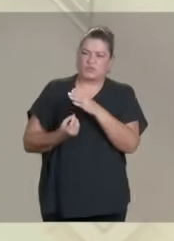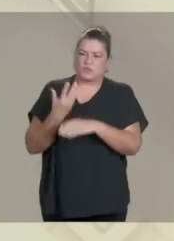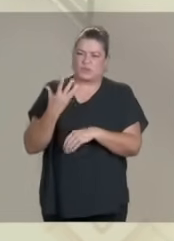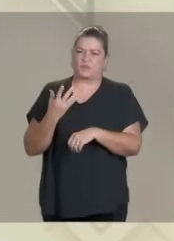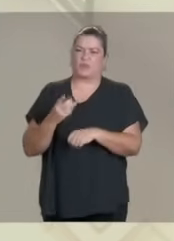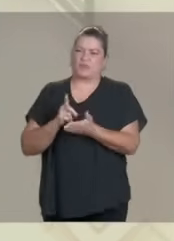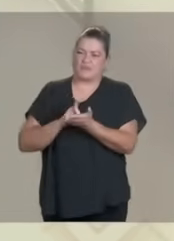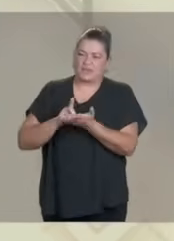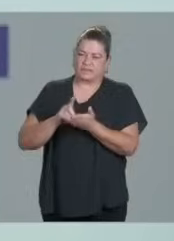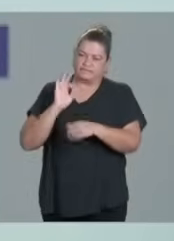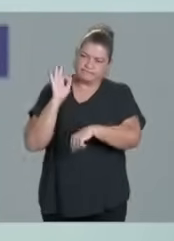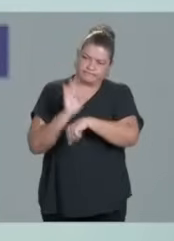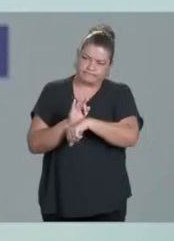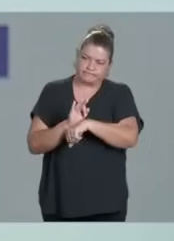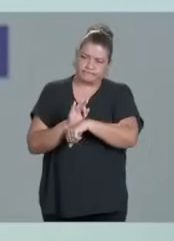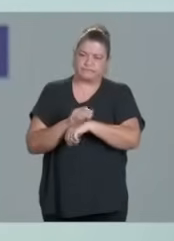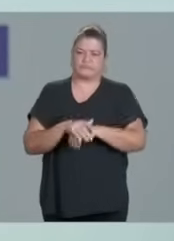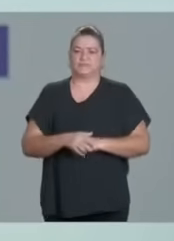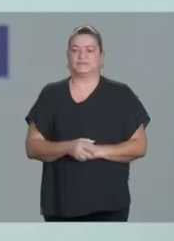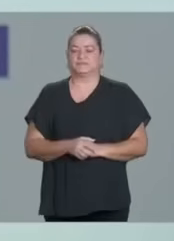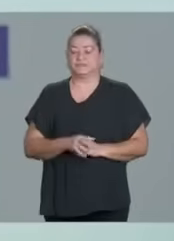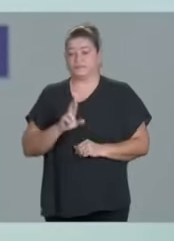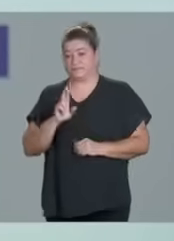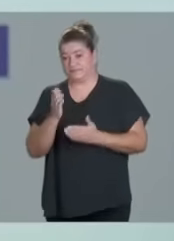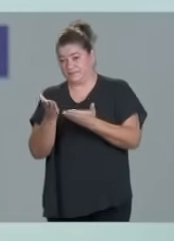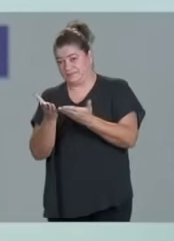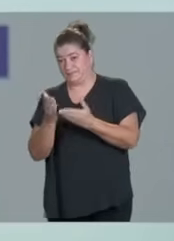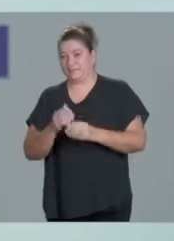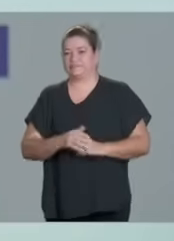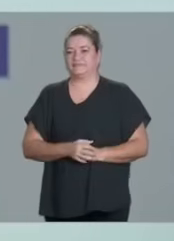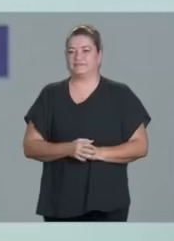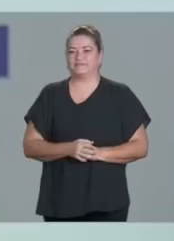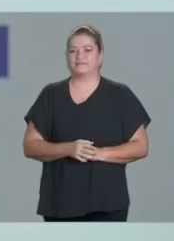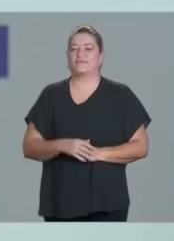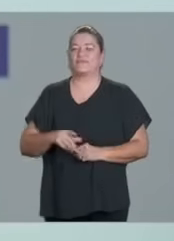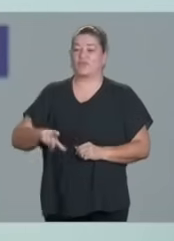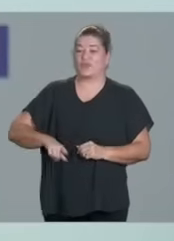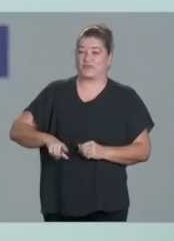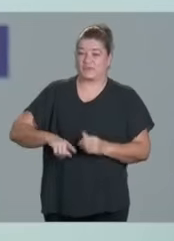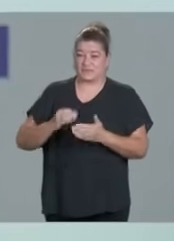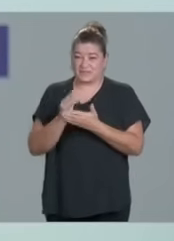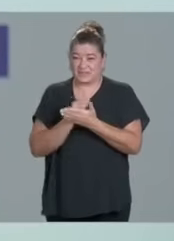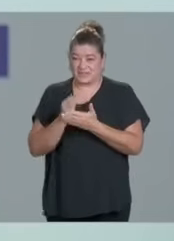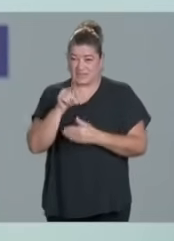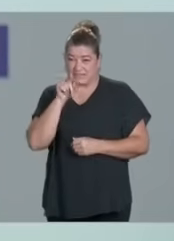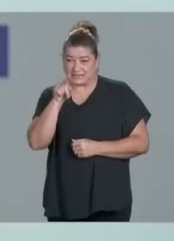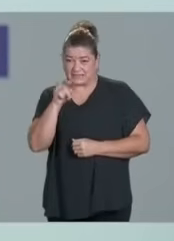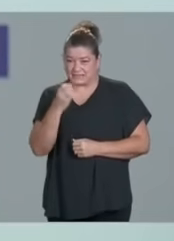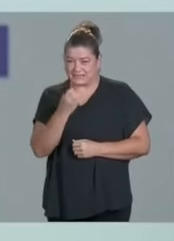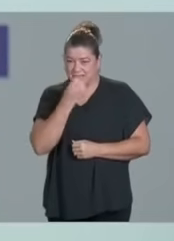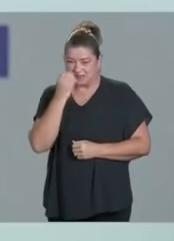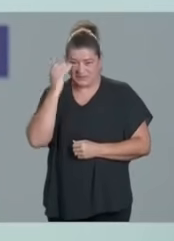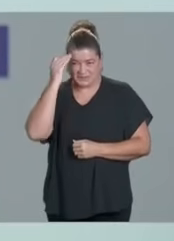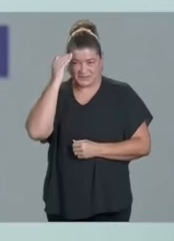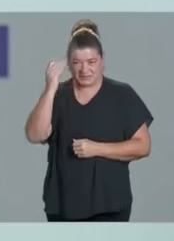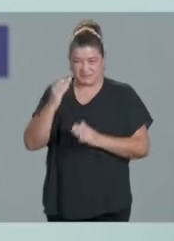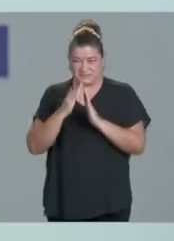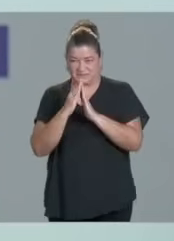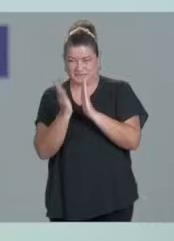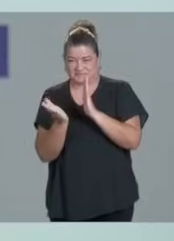por favor. Primero, el gobierno de Morena le quitó los recursos a las escuelas de tiempo completo y a las estancias